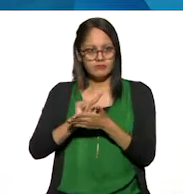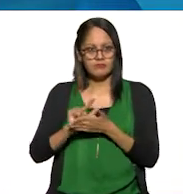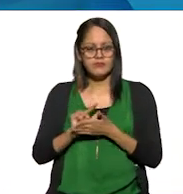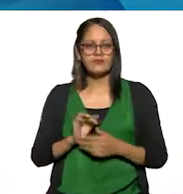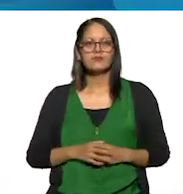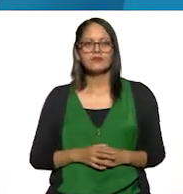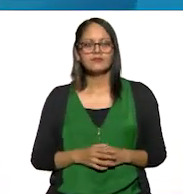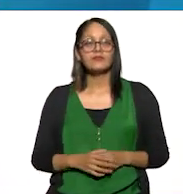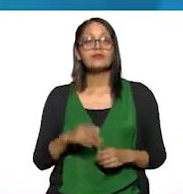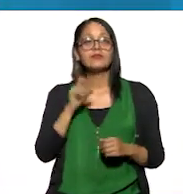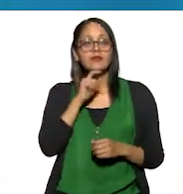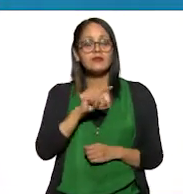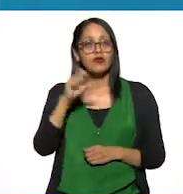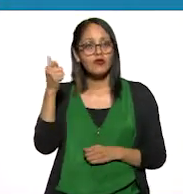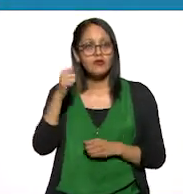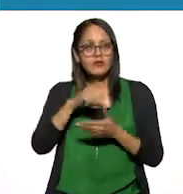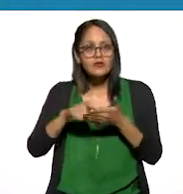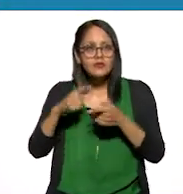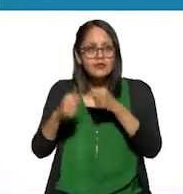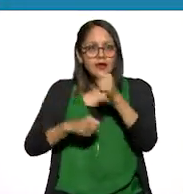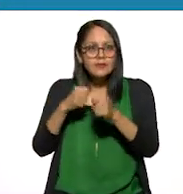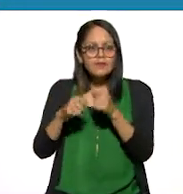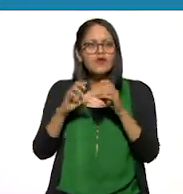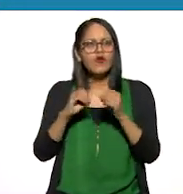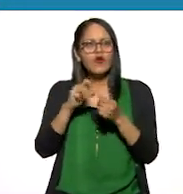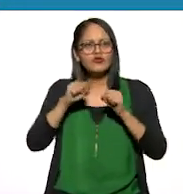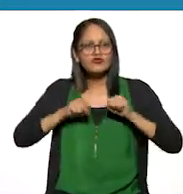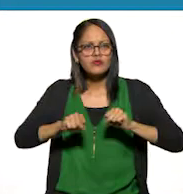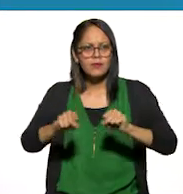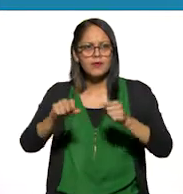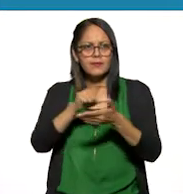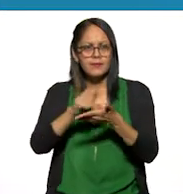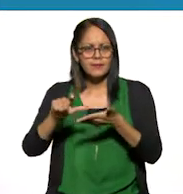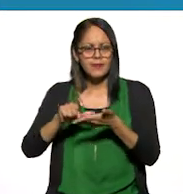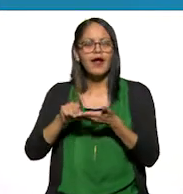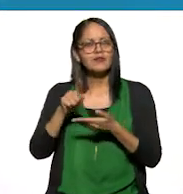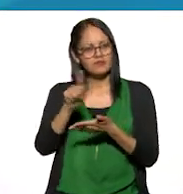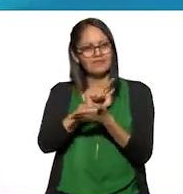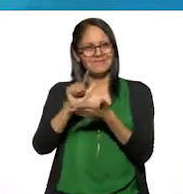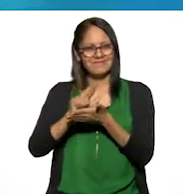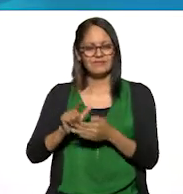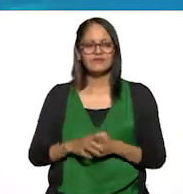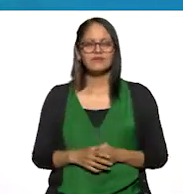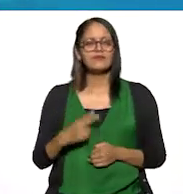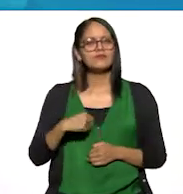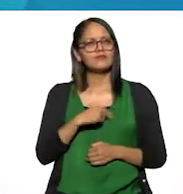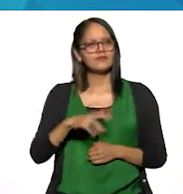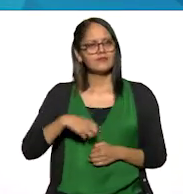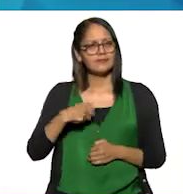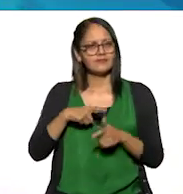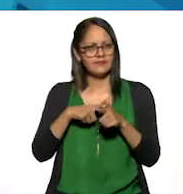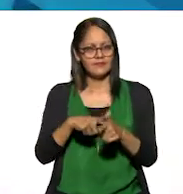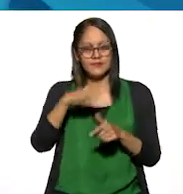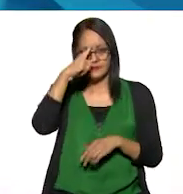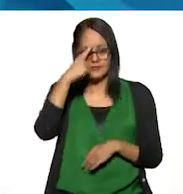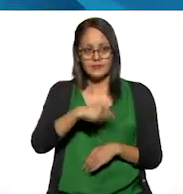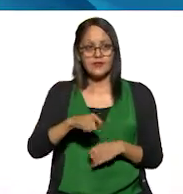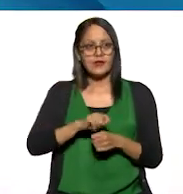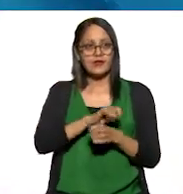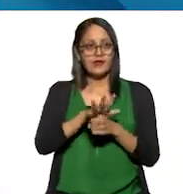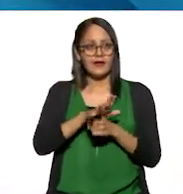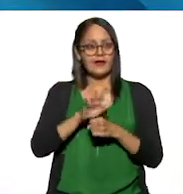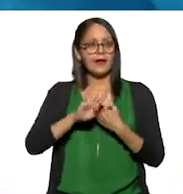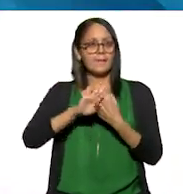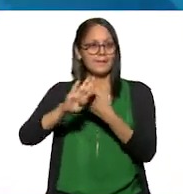más utilizas. También las cosas que compres en la tienda o en el supermercado. Sigamos luchando juntos contra este